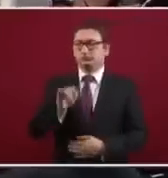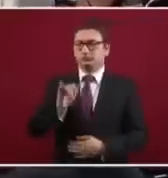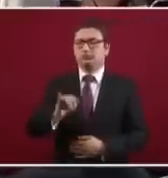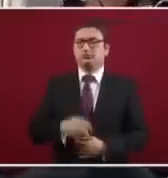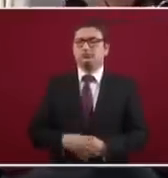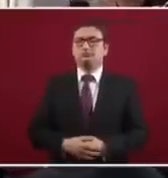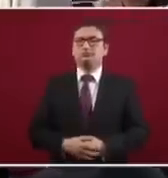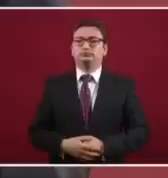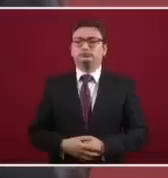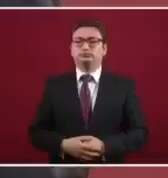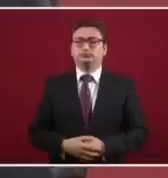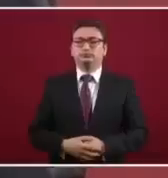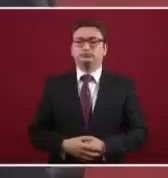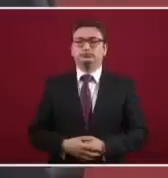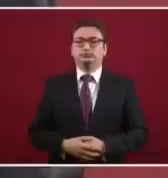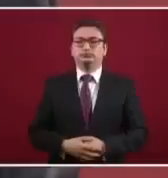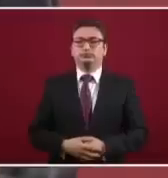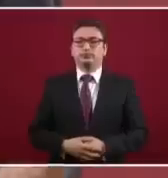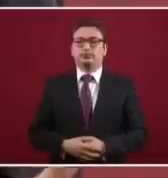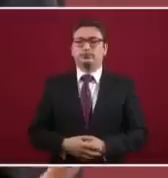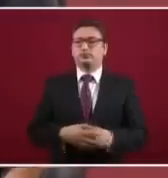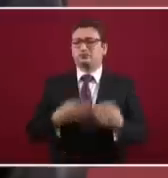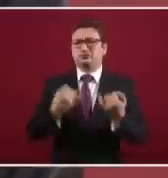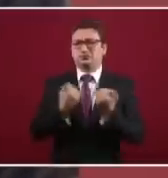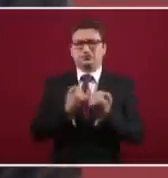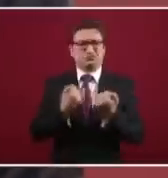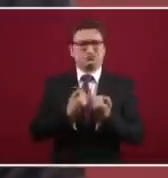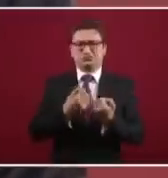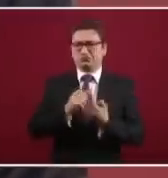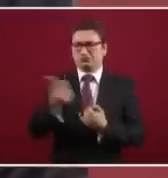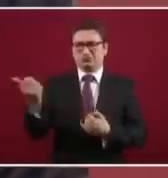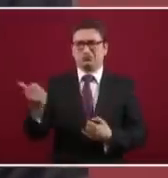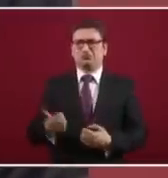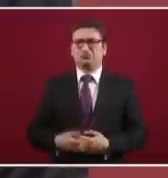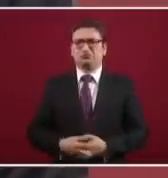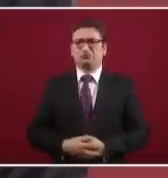y y los demás también,